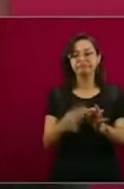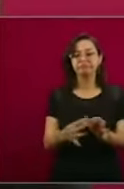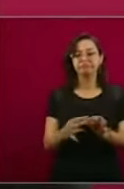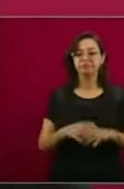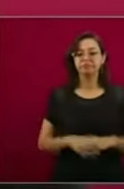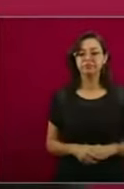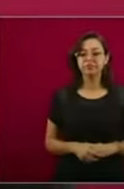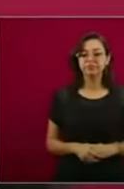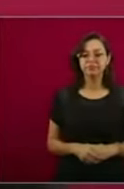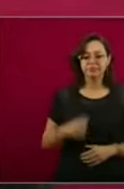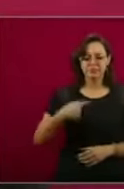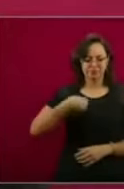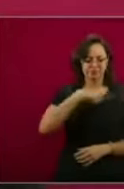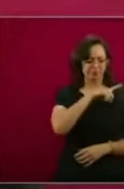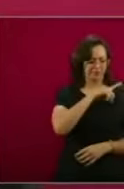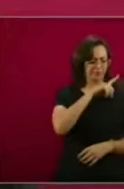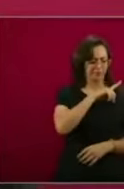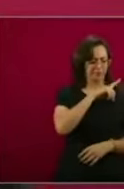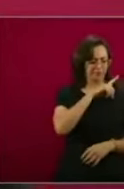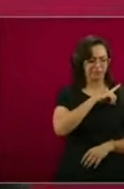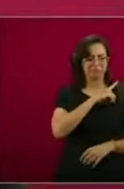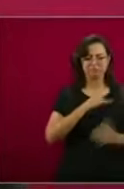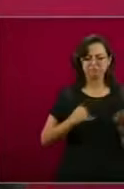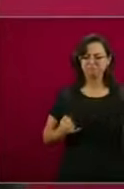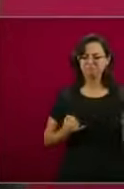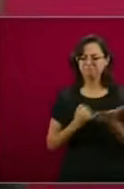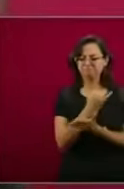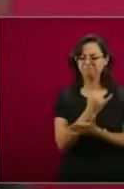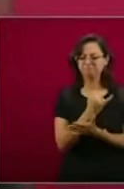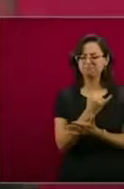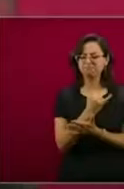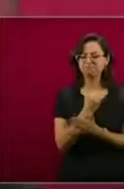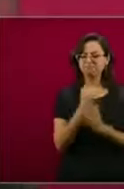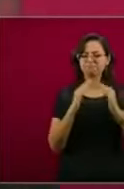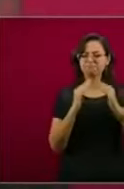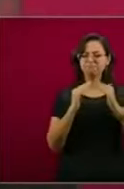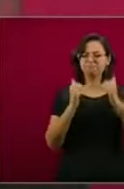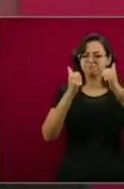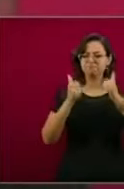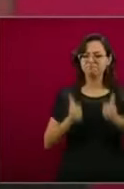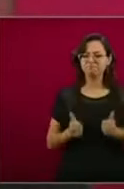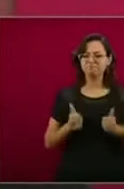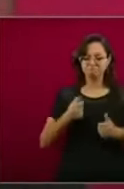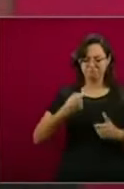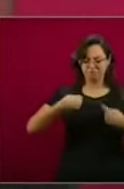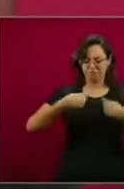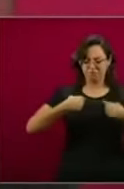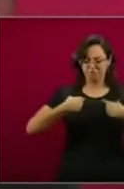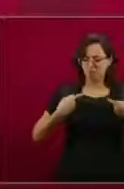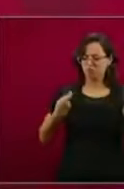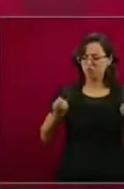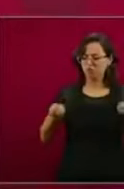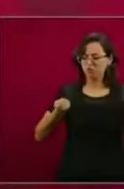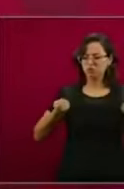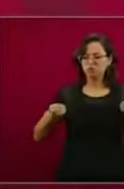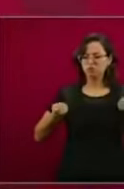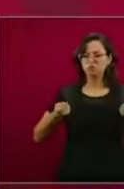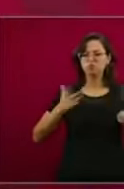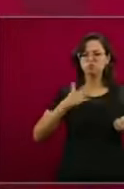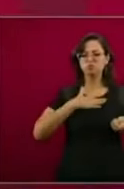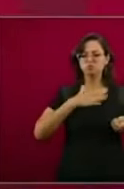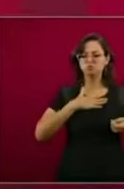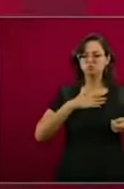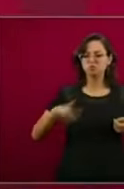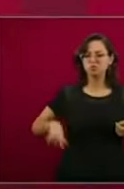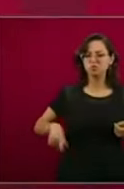López Obrador dijo que vamos a salir adelante por la fortaleza y cultura de nuestro pueblo. El problema es que apenas empieza lo